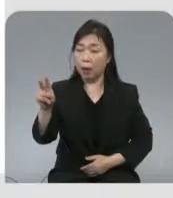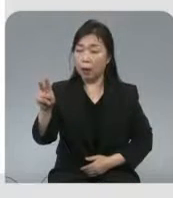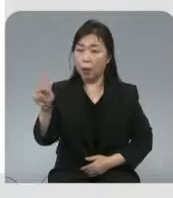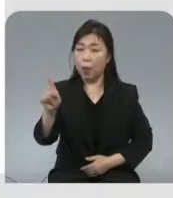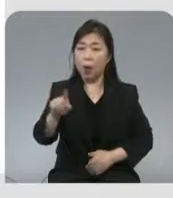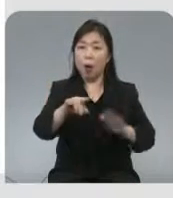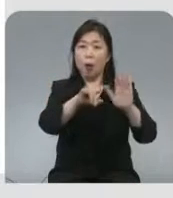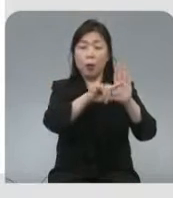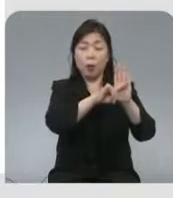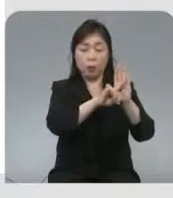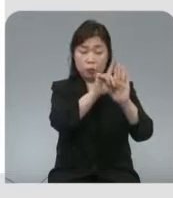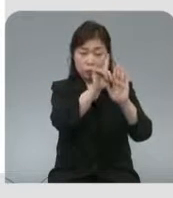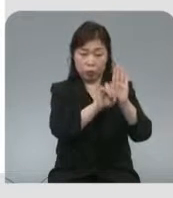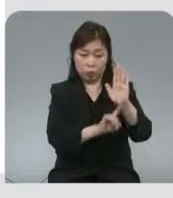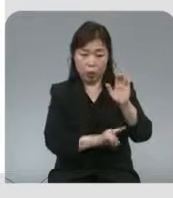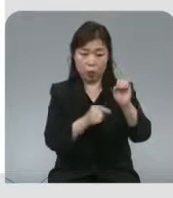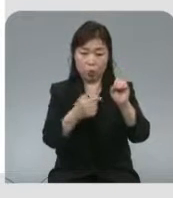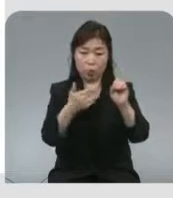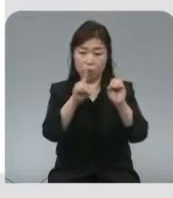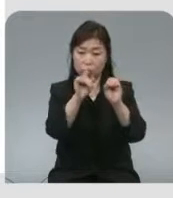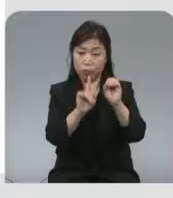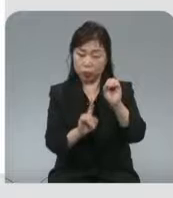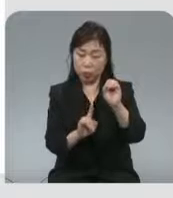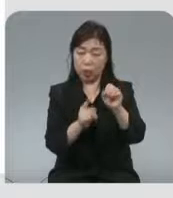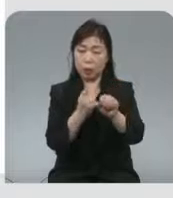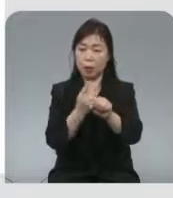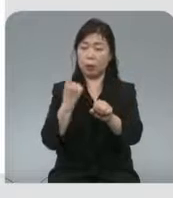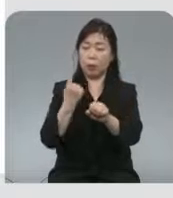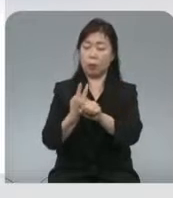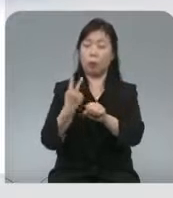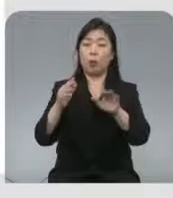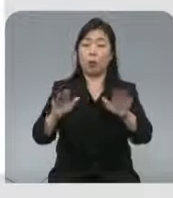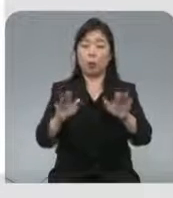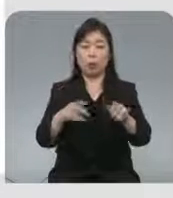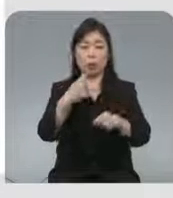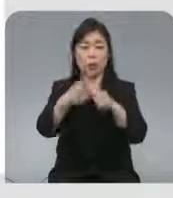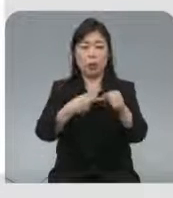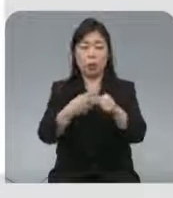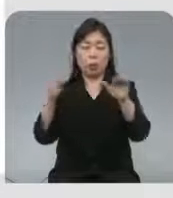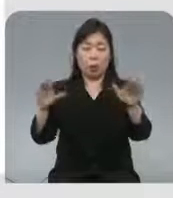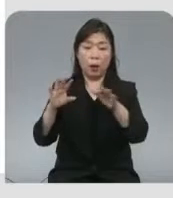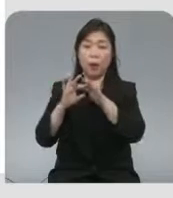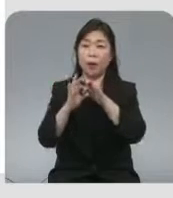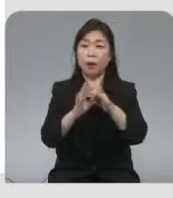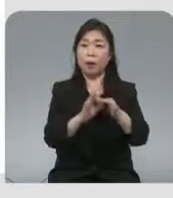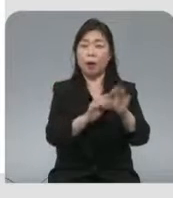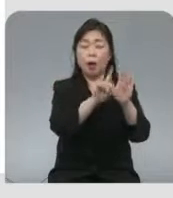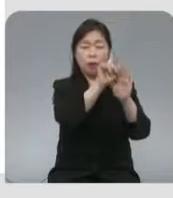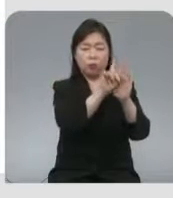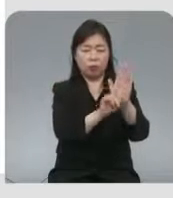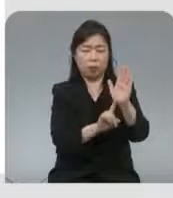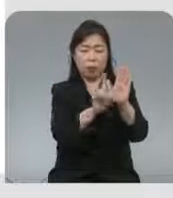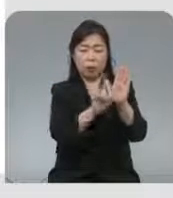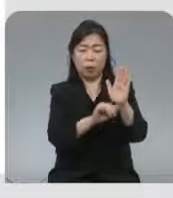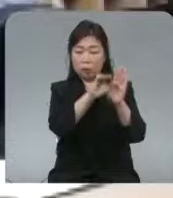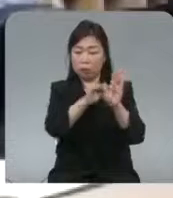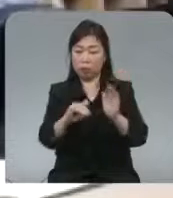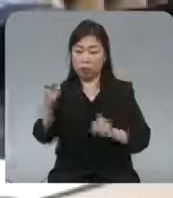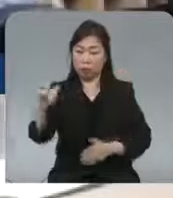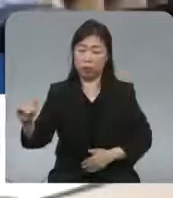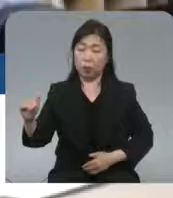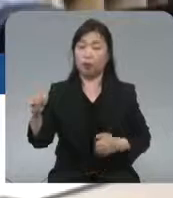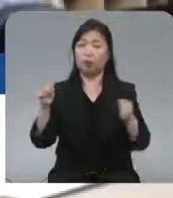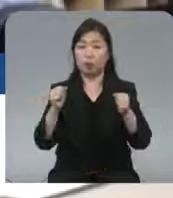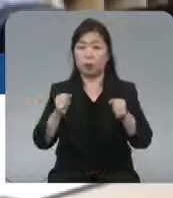la de años anteriores principalmente a causa del fenómeno climático de la niña que enfría inicialmente la superficie del océano pacifico